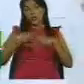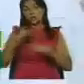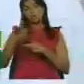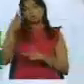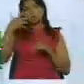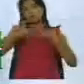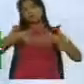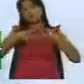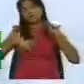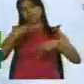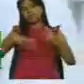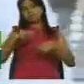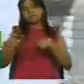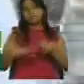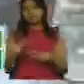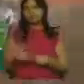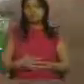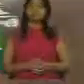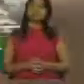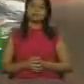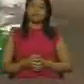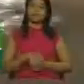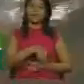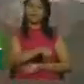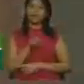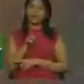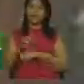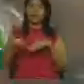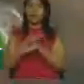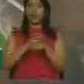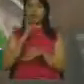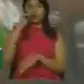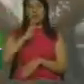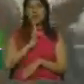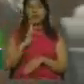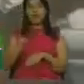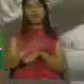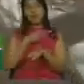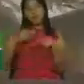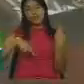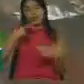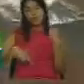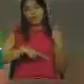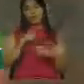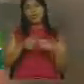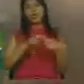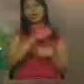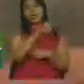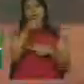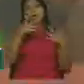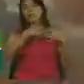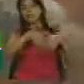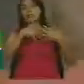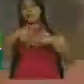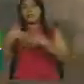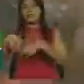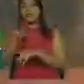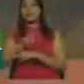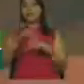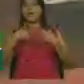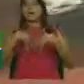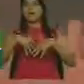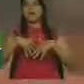plantas procesadoras que han pasado a manos del gobierno bolivariano, del gobierno revolucionario, para que cada una de estas plantas no se convierta en